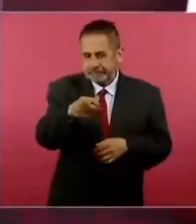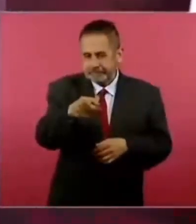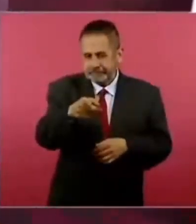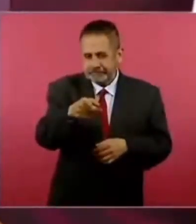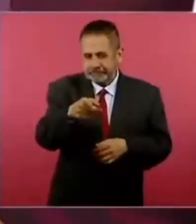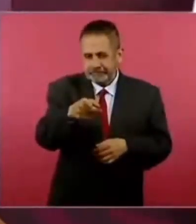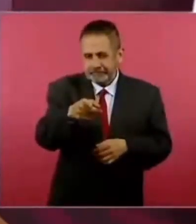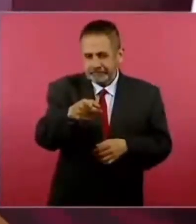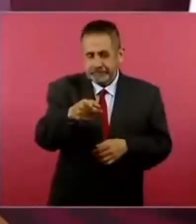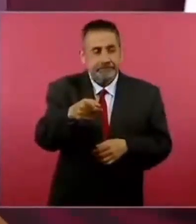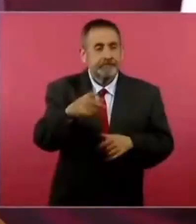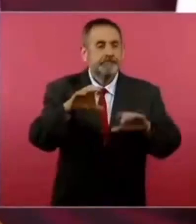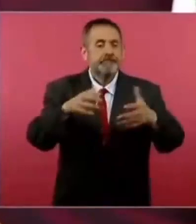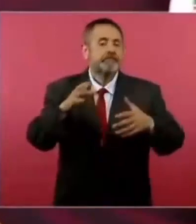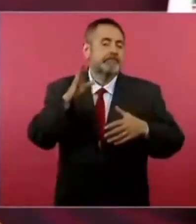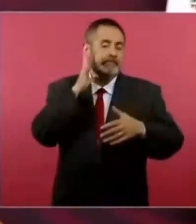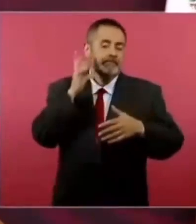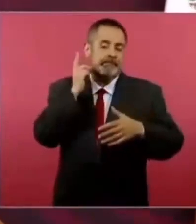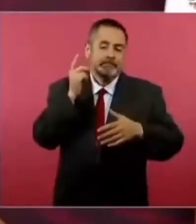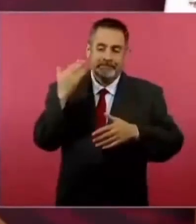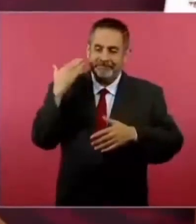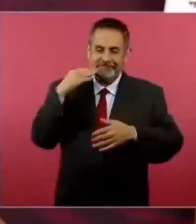se votó en la Cámara de Diputados